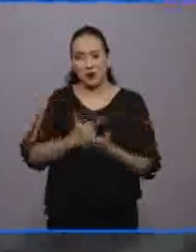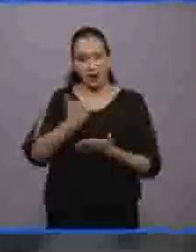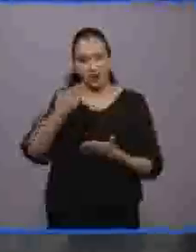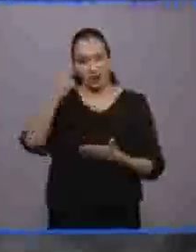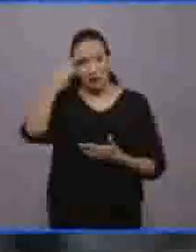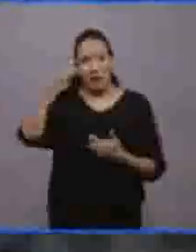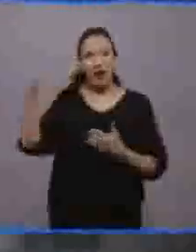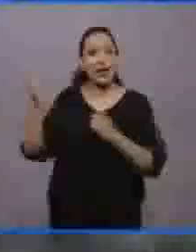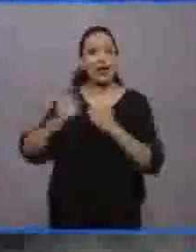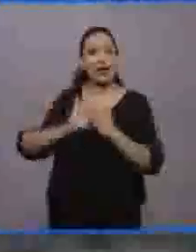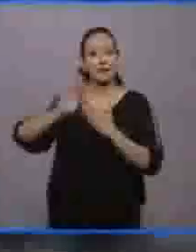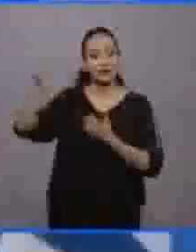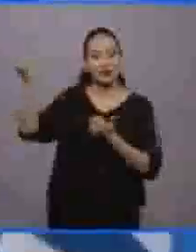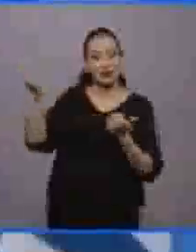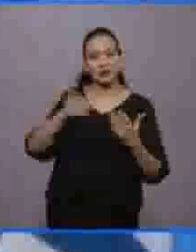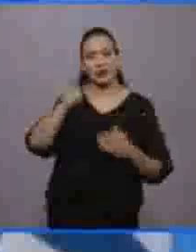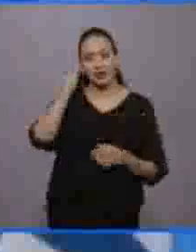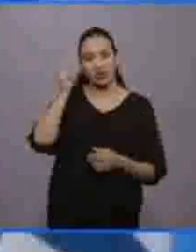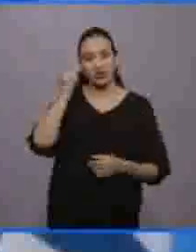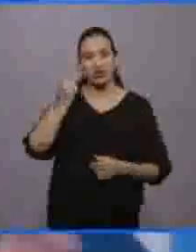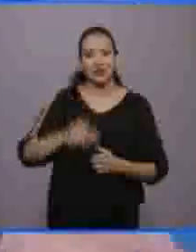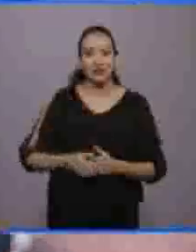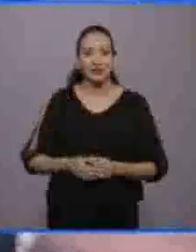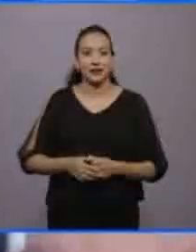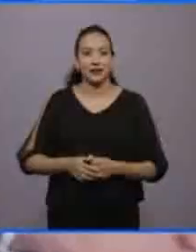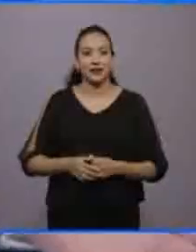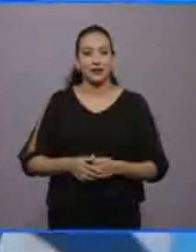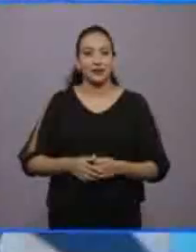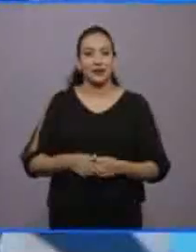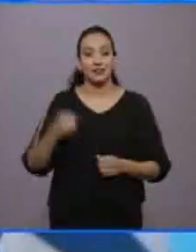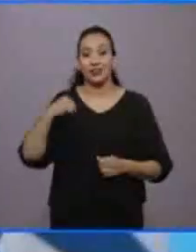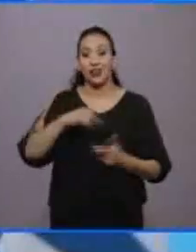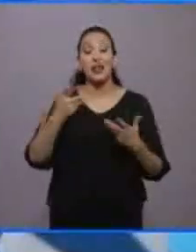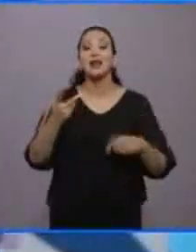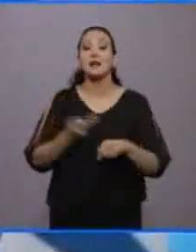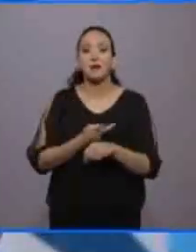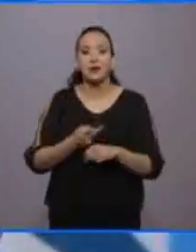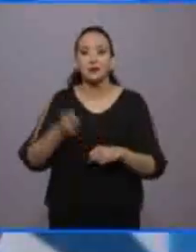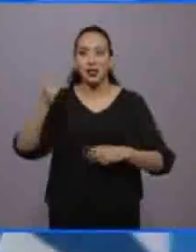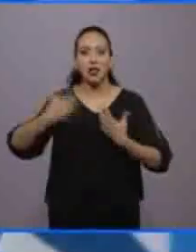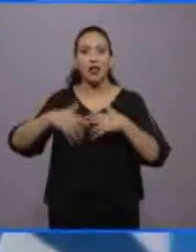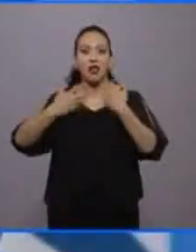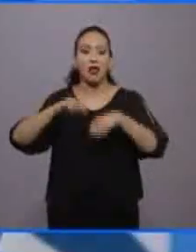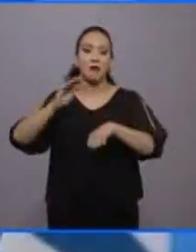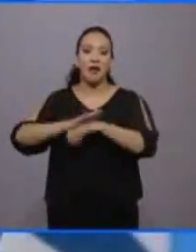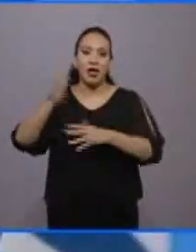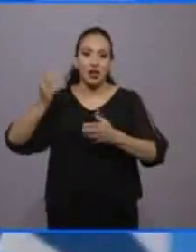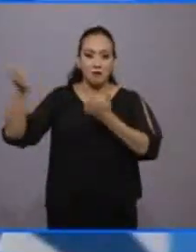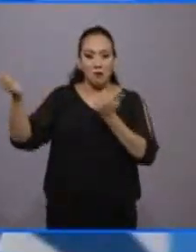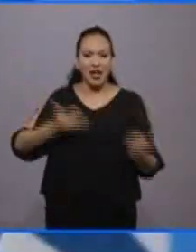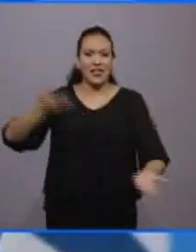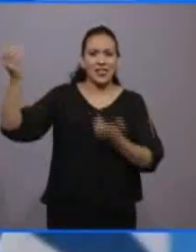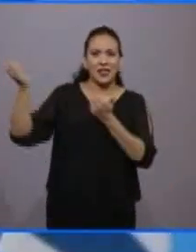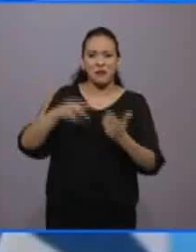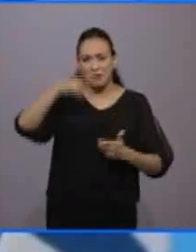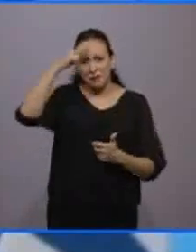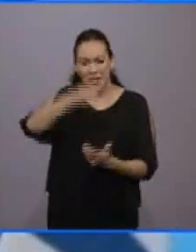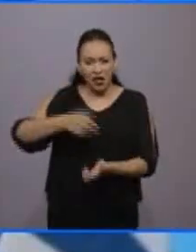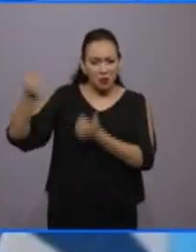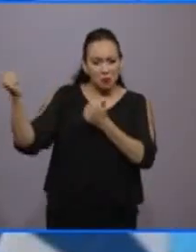esos productos. Bueno, pues porque si no nos van a desindustrializar con todo esto que les estoy diciendo que están mandando.